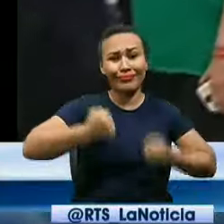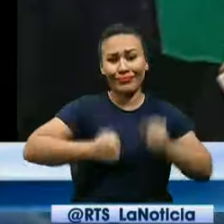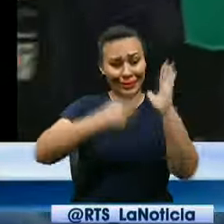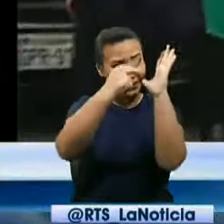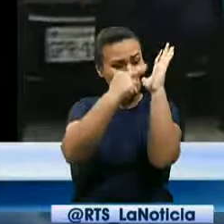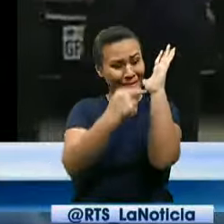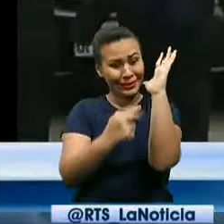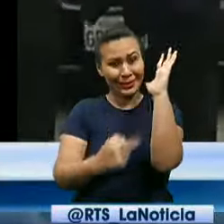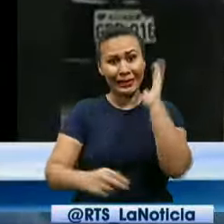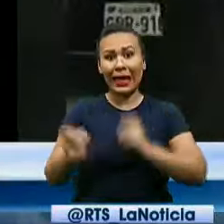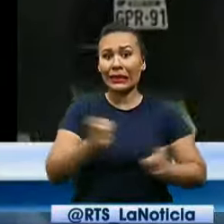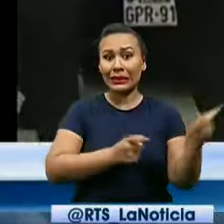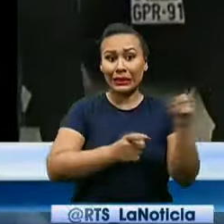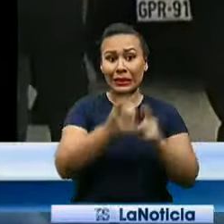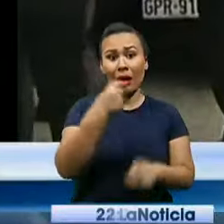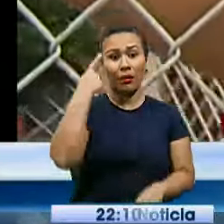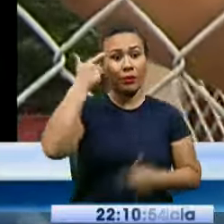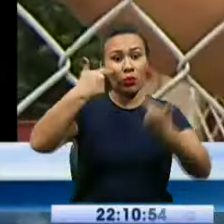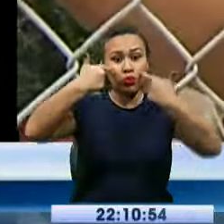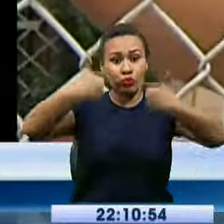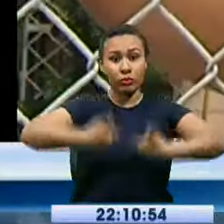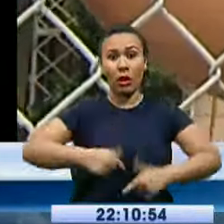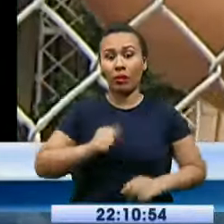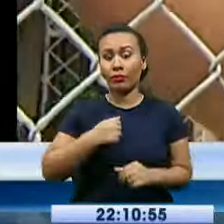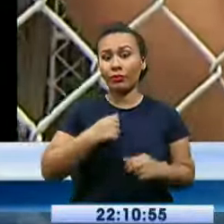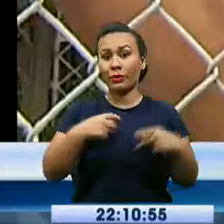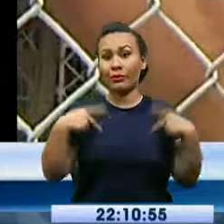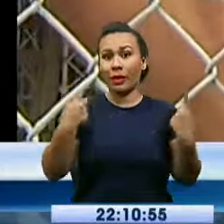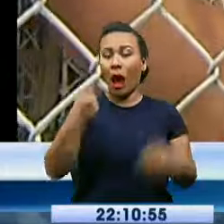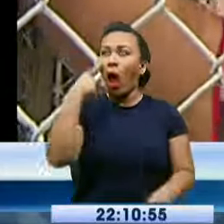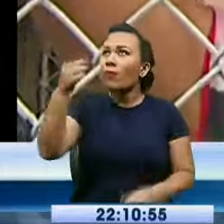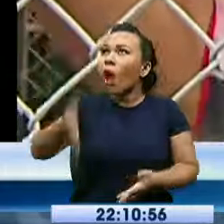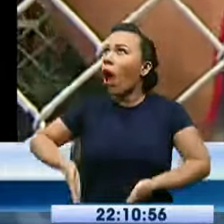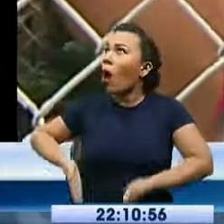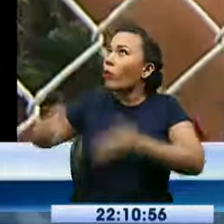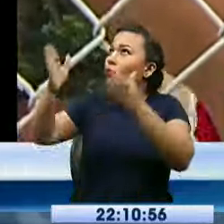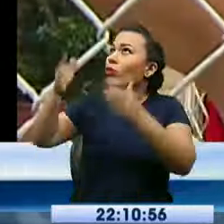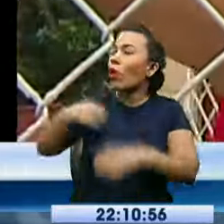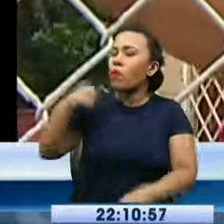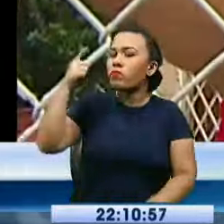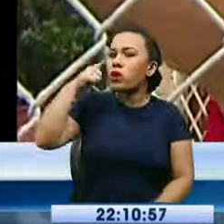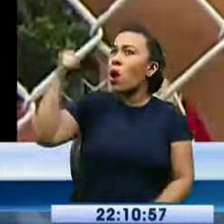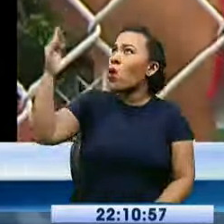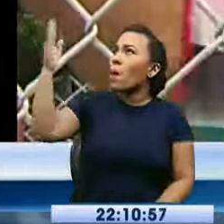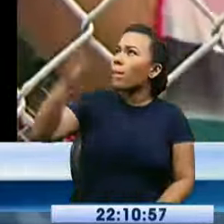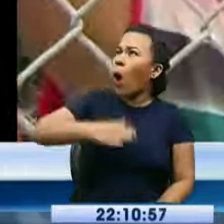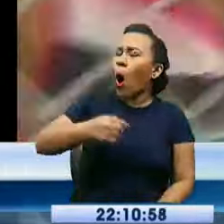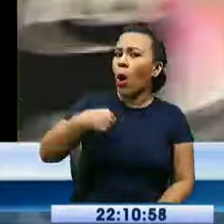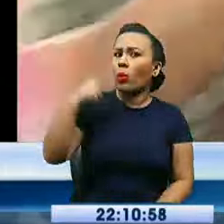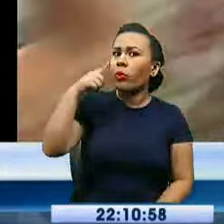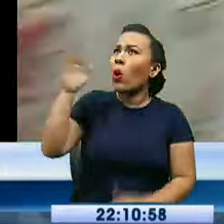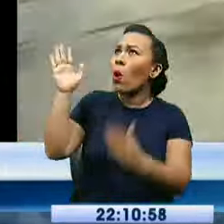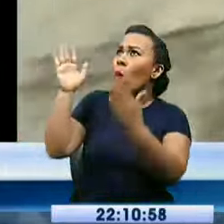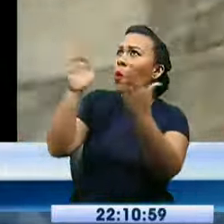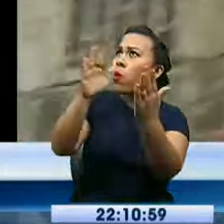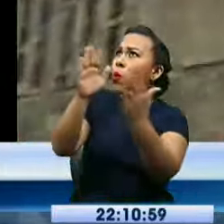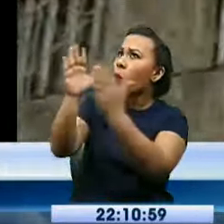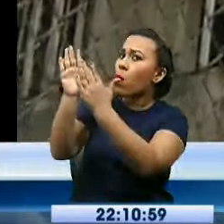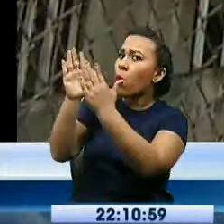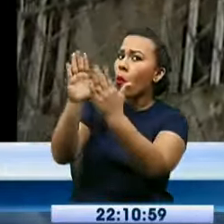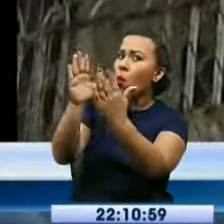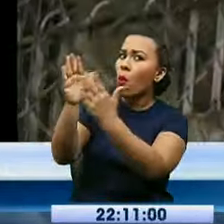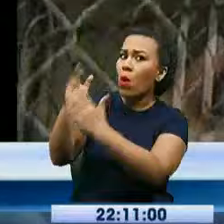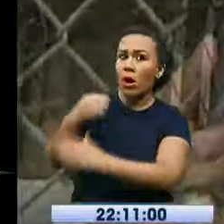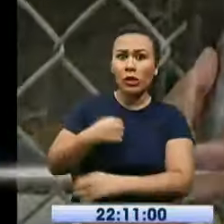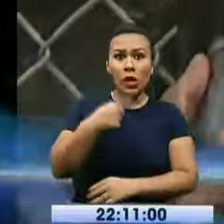para salvaguardar nuestra vida. No ves que ese edificio se nos podía venir acá abajo. Ese edificio se movía pedísimo. Se movía pedísimo